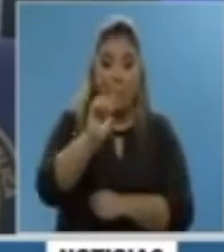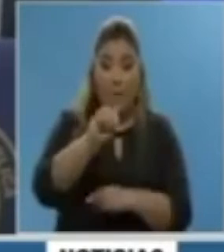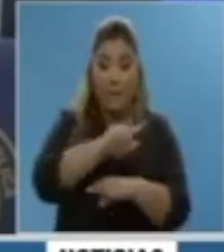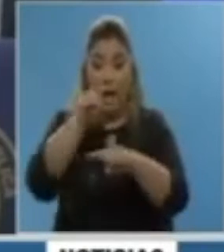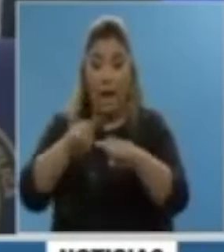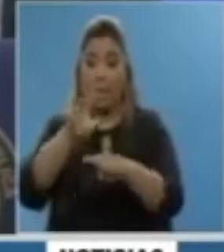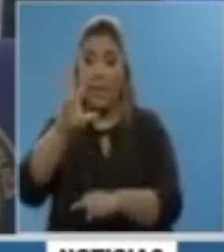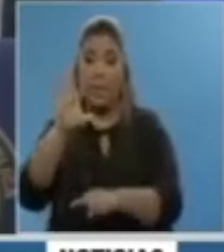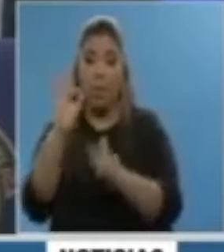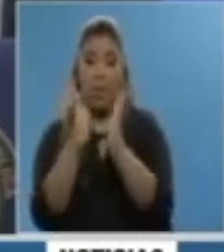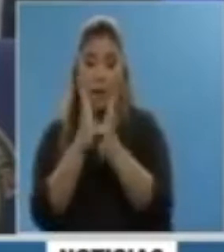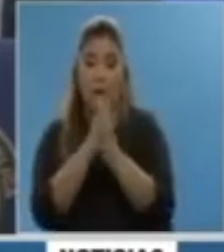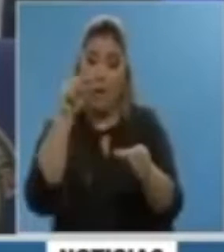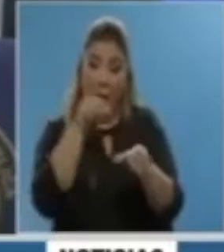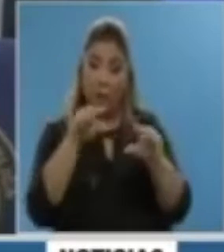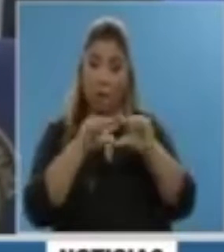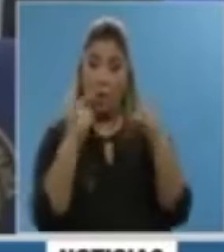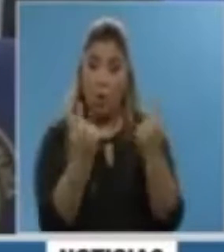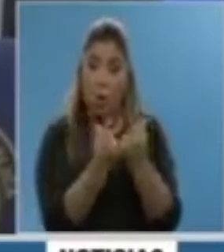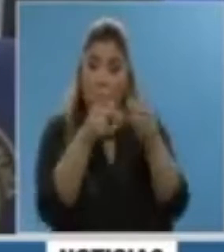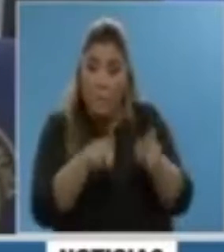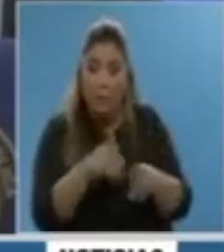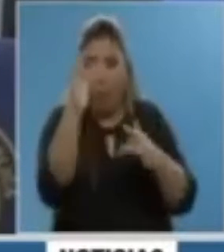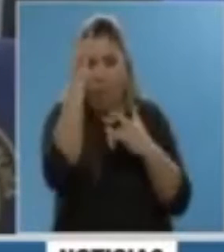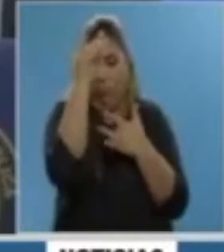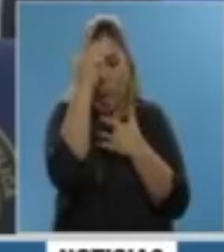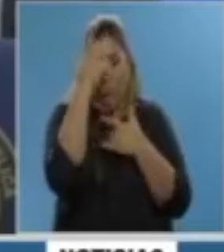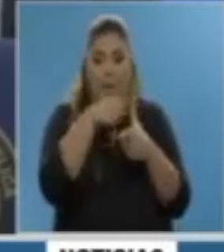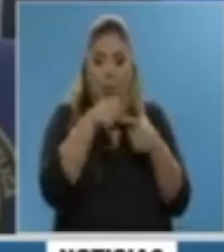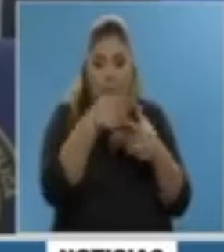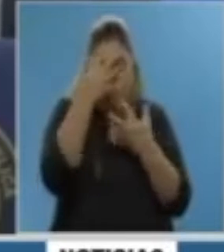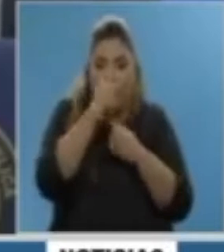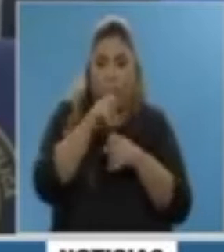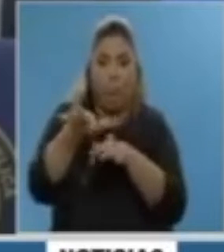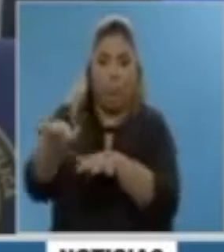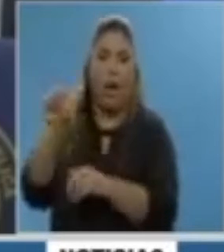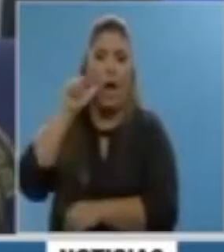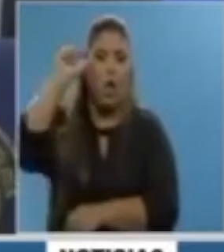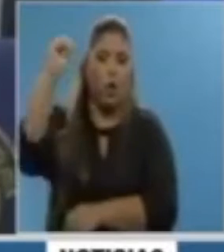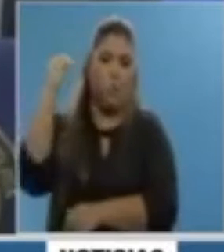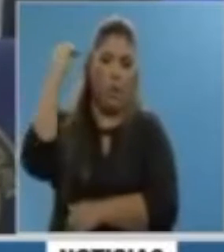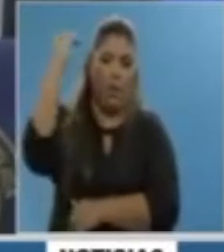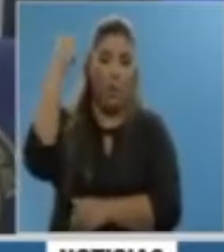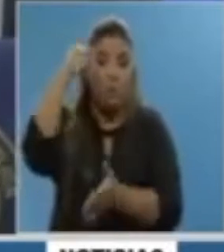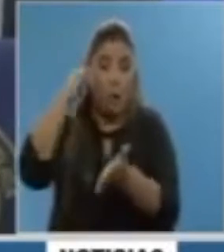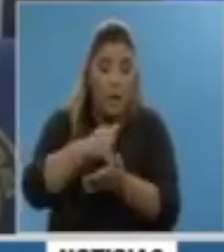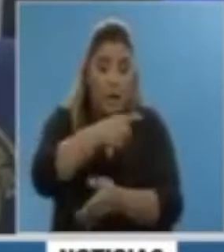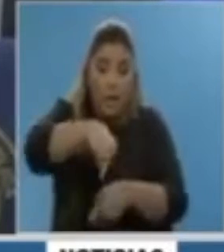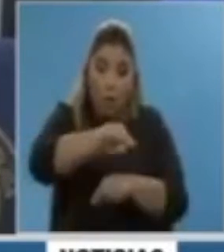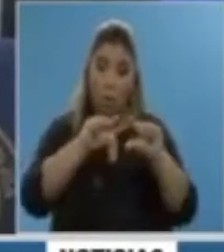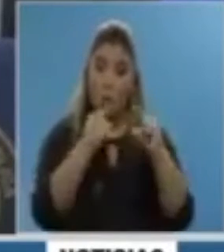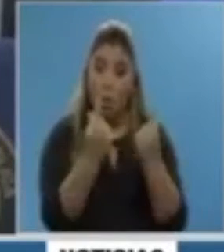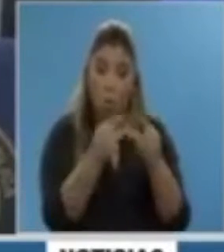porque son principalmente población que se ha infectado, pero ha tenido un curso benigno de la enfermedad. Entonces, ¿qué es